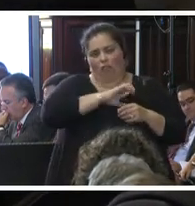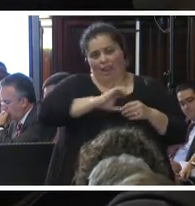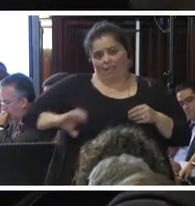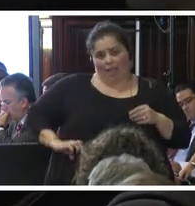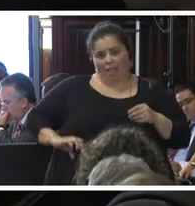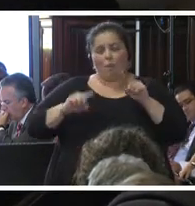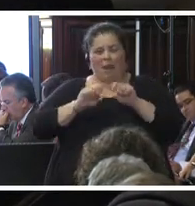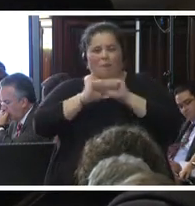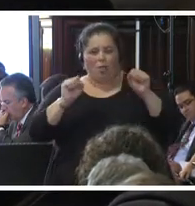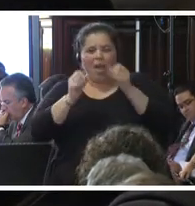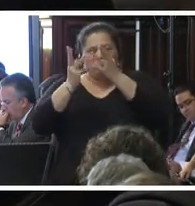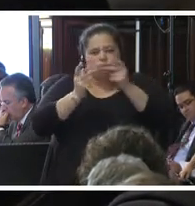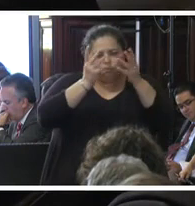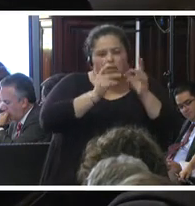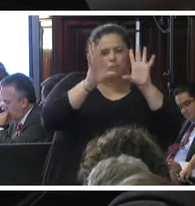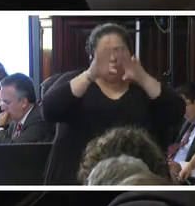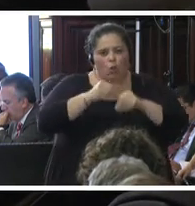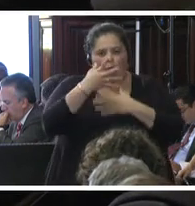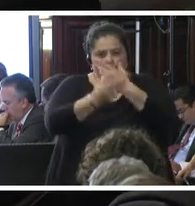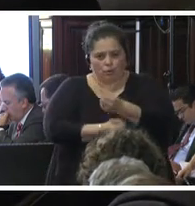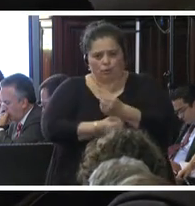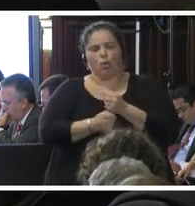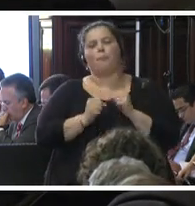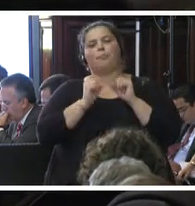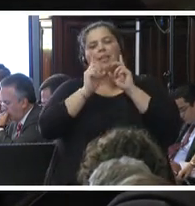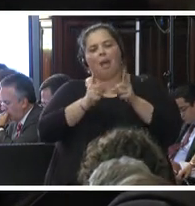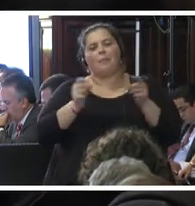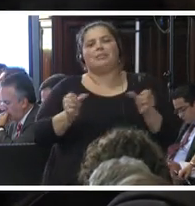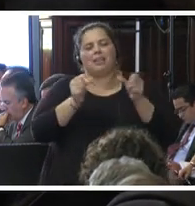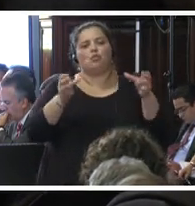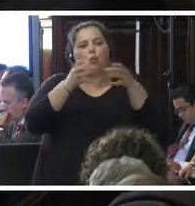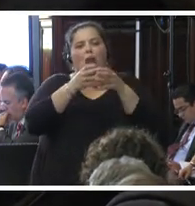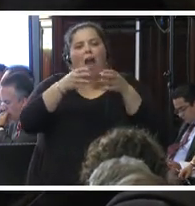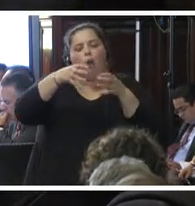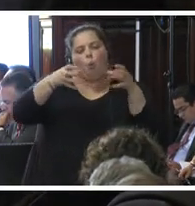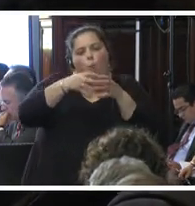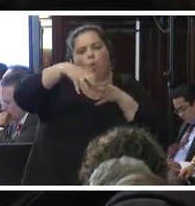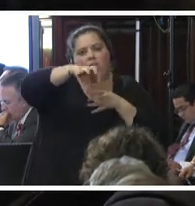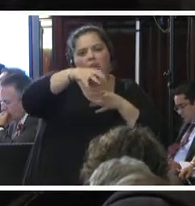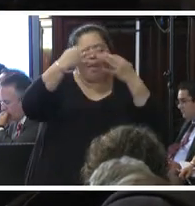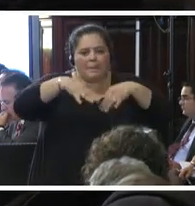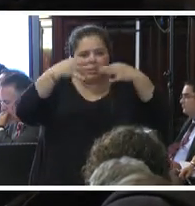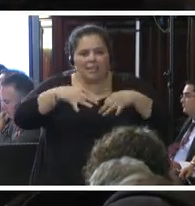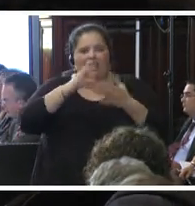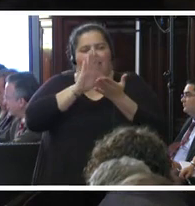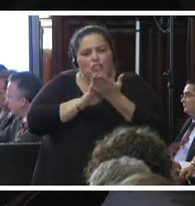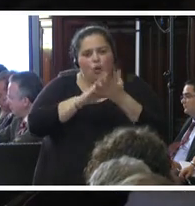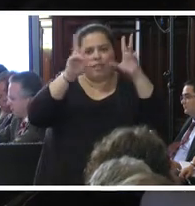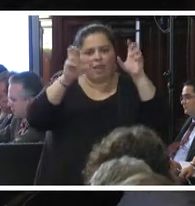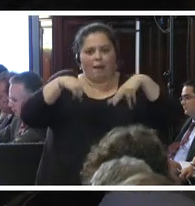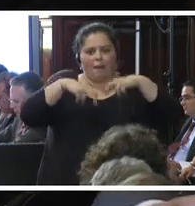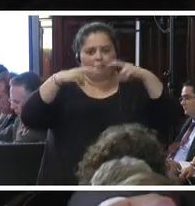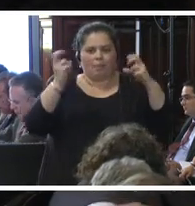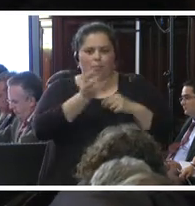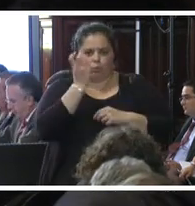tipo de apoyos. Promovió una unidad especializada de búsqueda. Gracias.